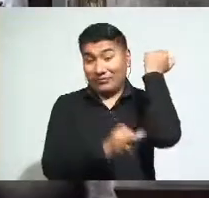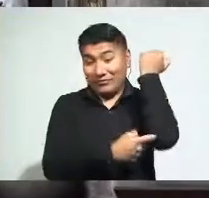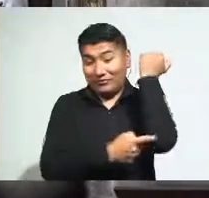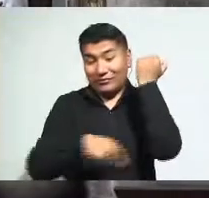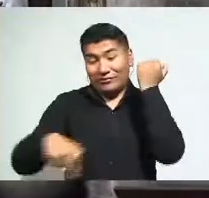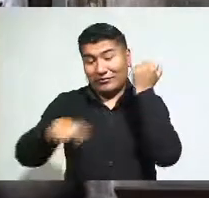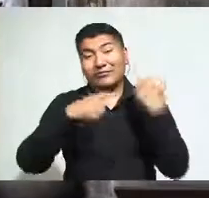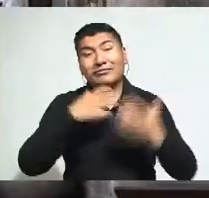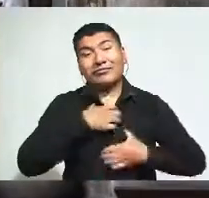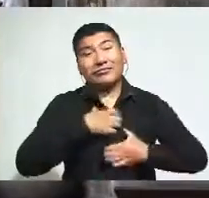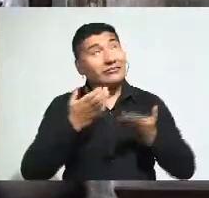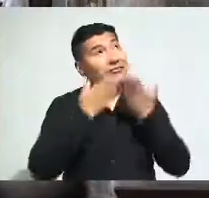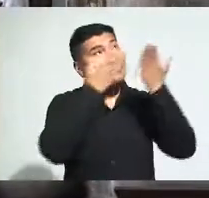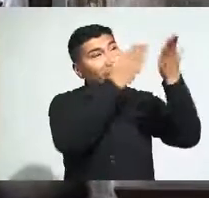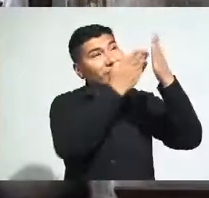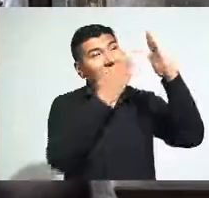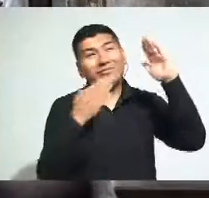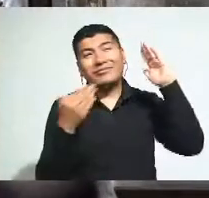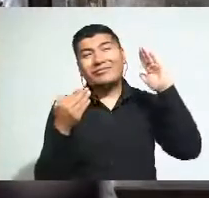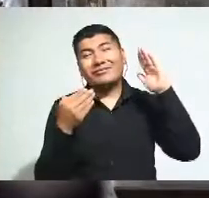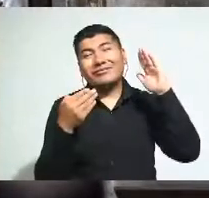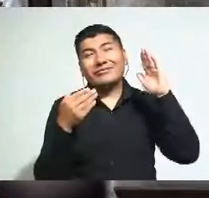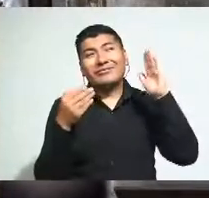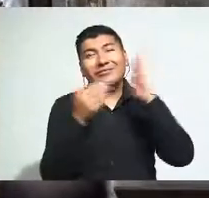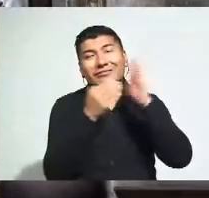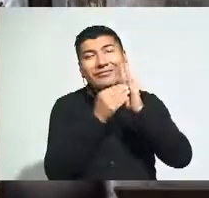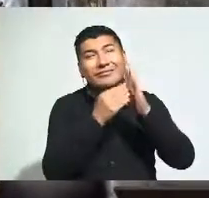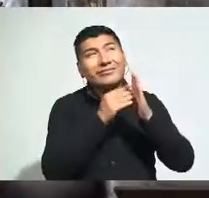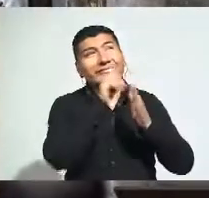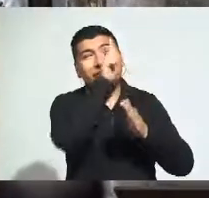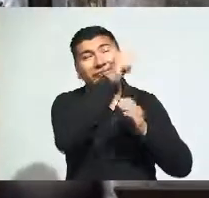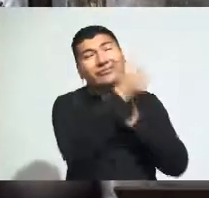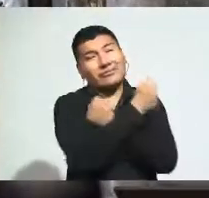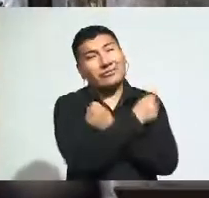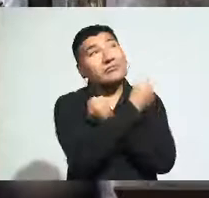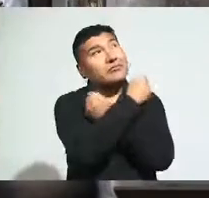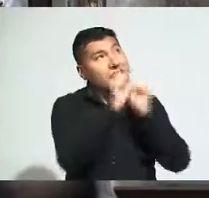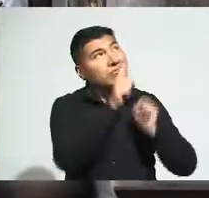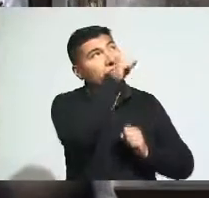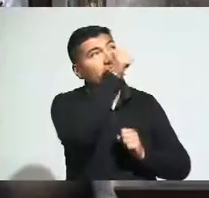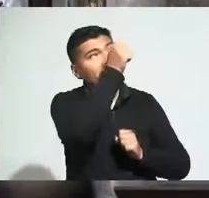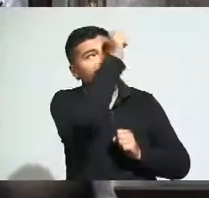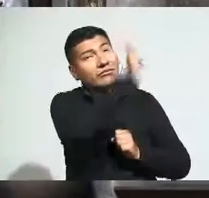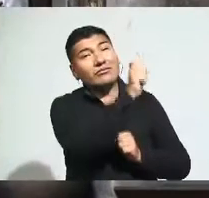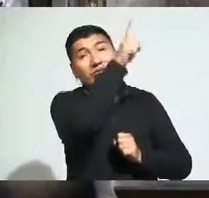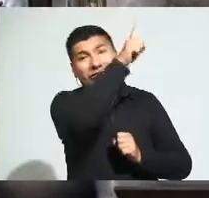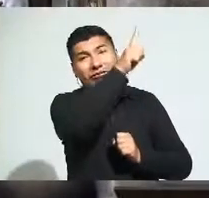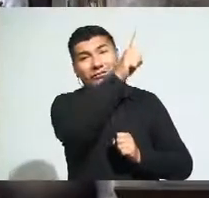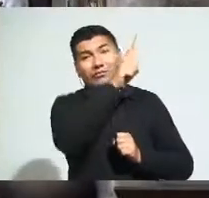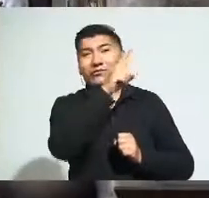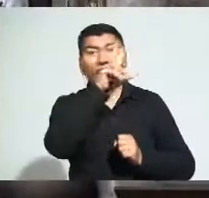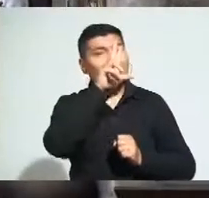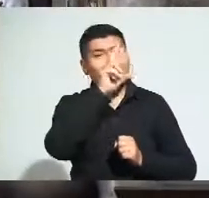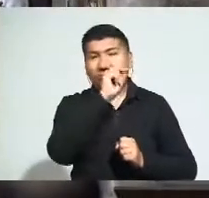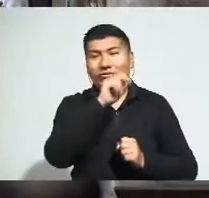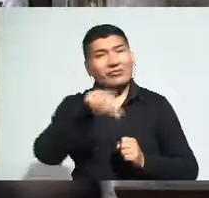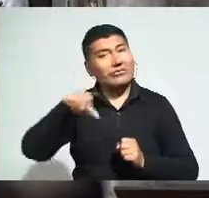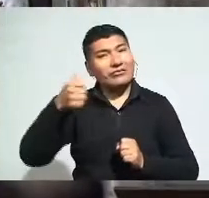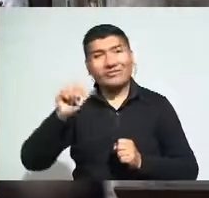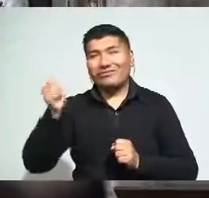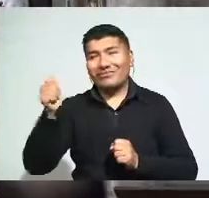es un ataque directo al amor salvaste a ti mismo no a los otros